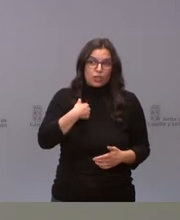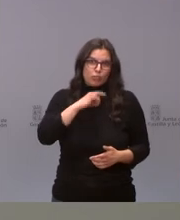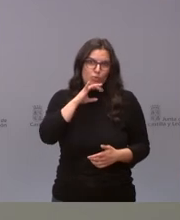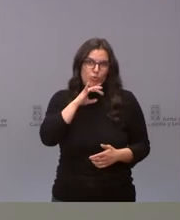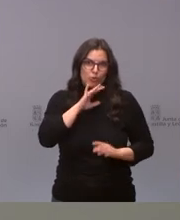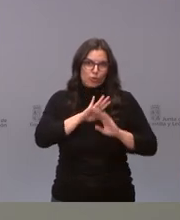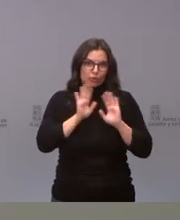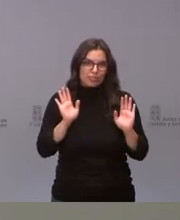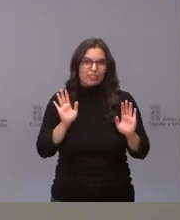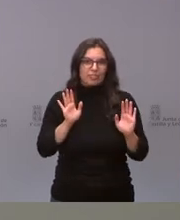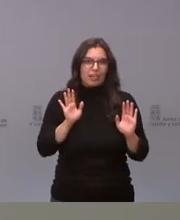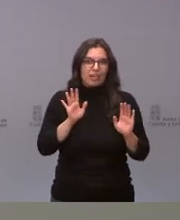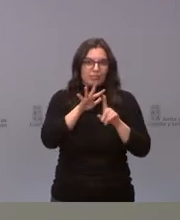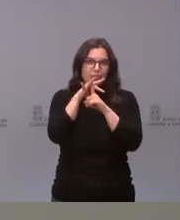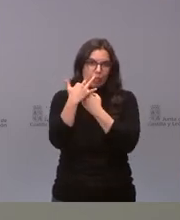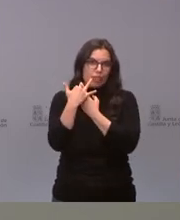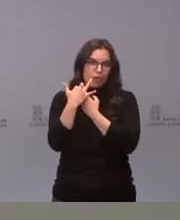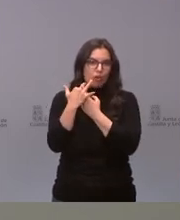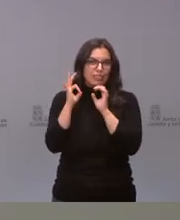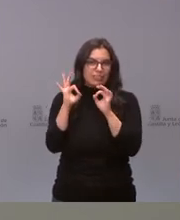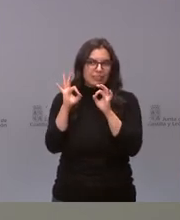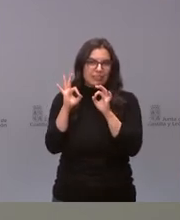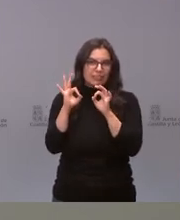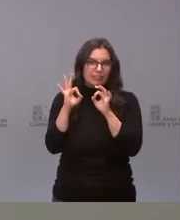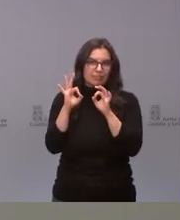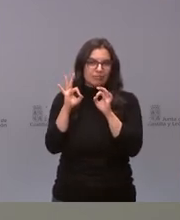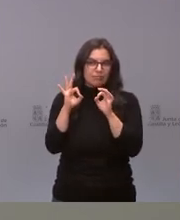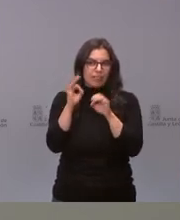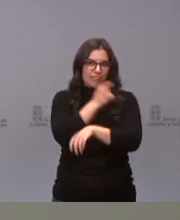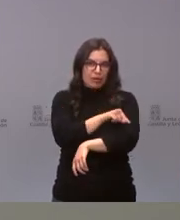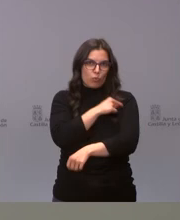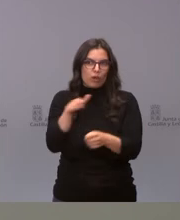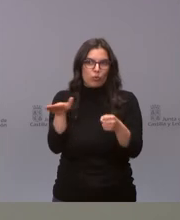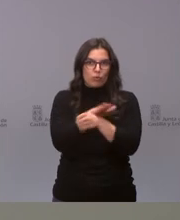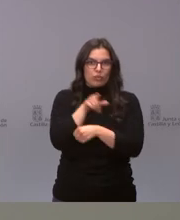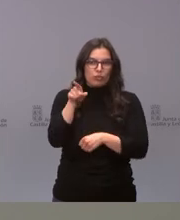contenta con la situación de cobertura vacunal por encima